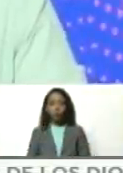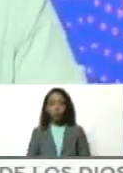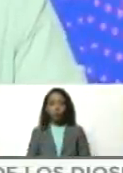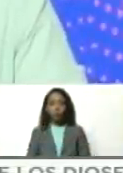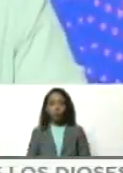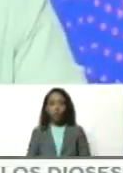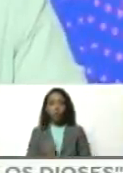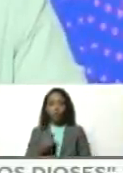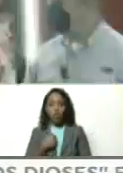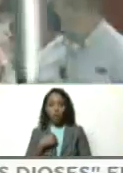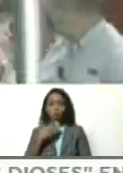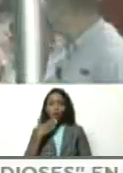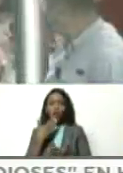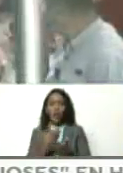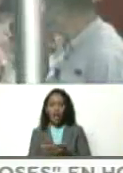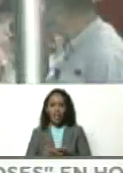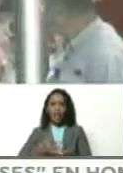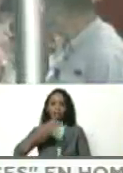Quiero agradecer de verdad